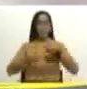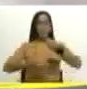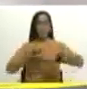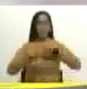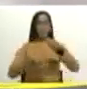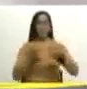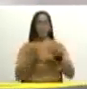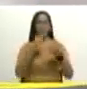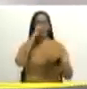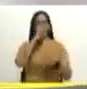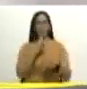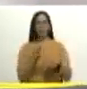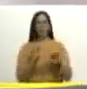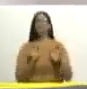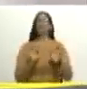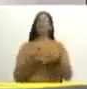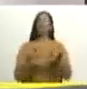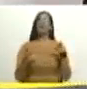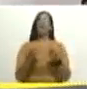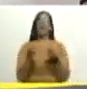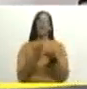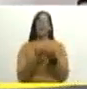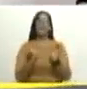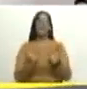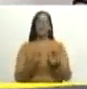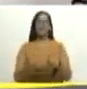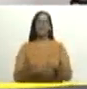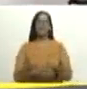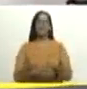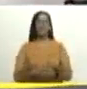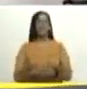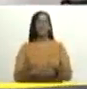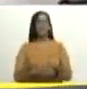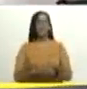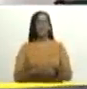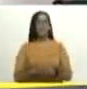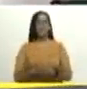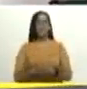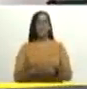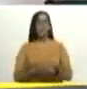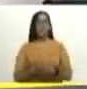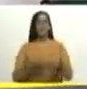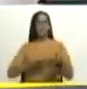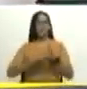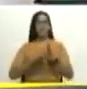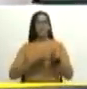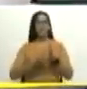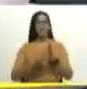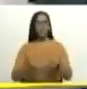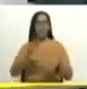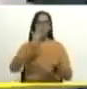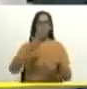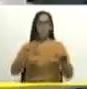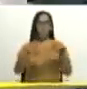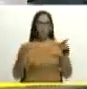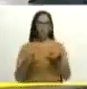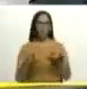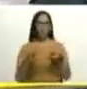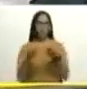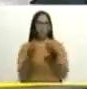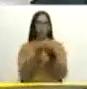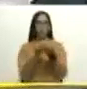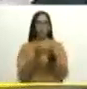en los últimos años sobre zonas económicas especiales. Hemos definido 4 zonas económicas